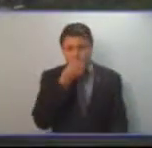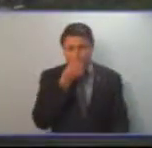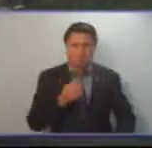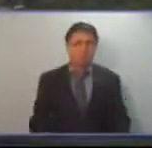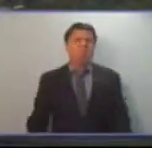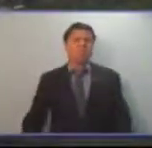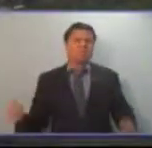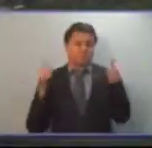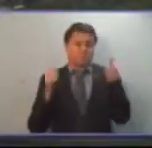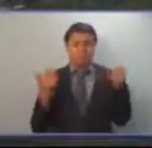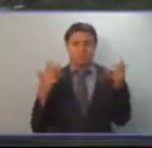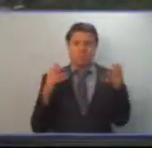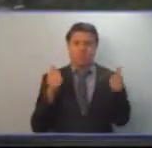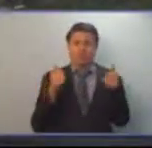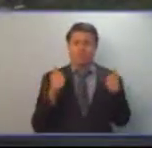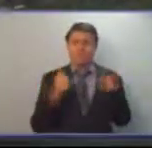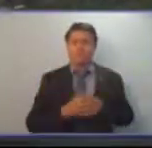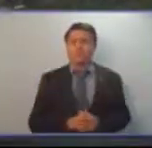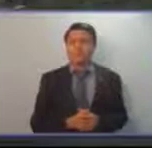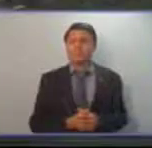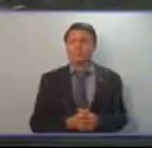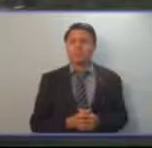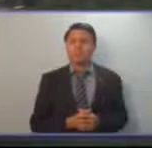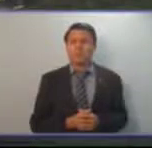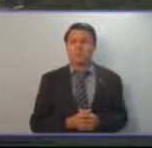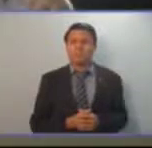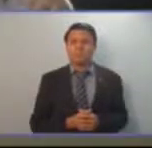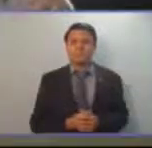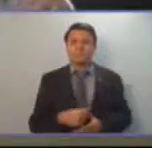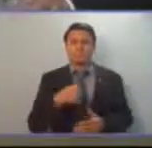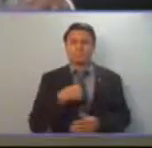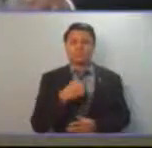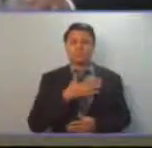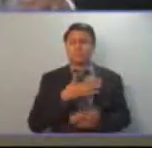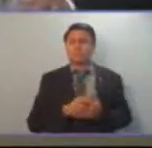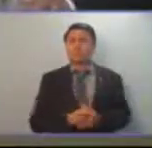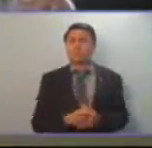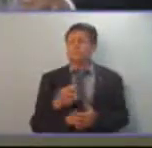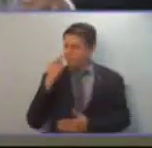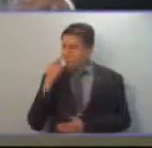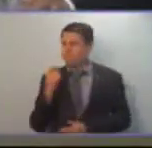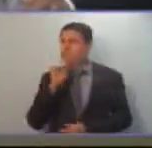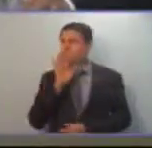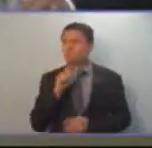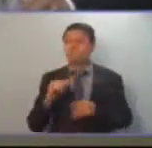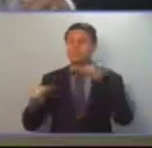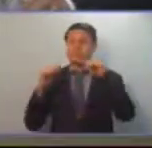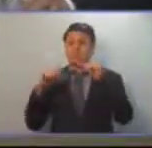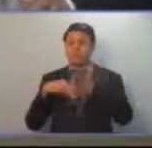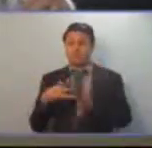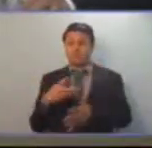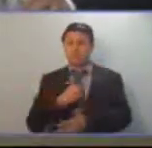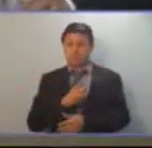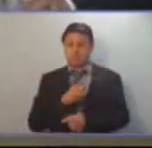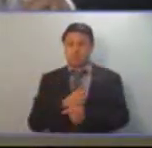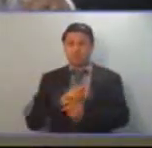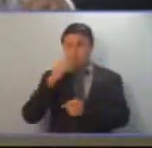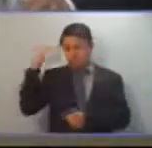un éxito para estas personas. Tengo otro tema, perdón. Dice, democracia interna de los partidos